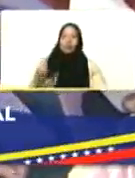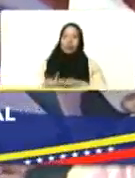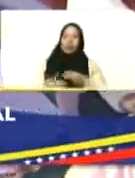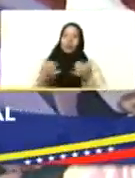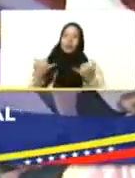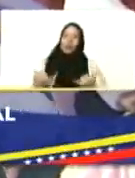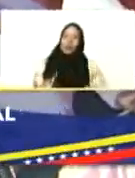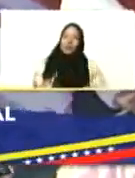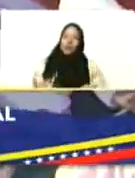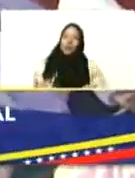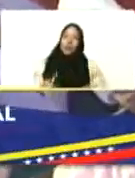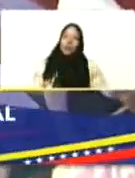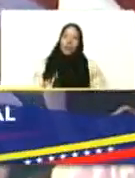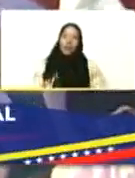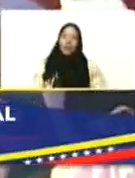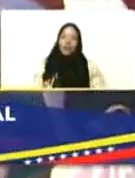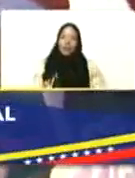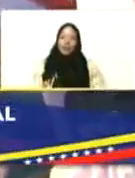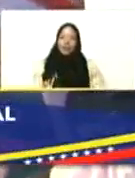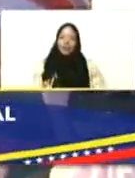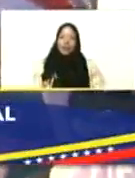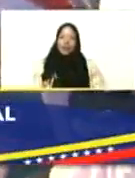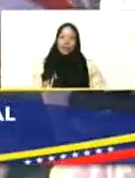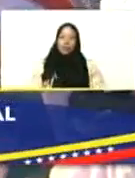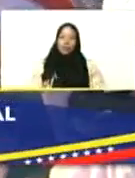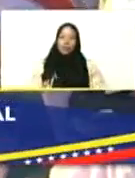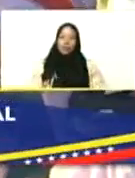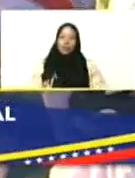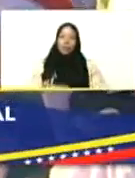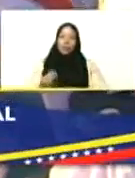niñito. Este